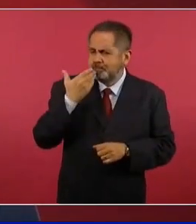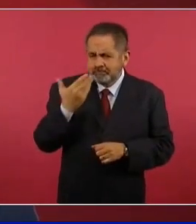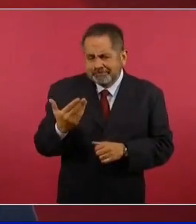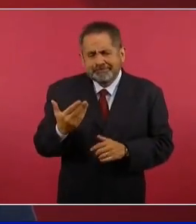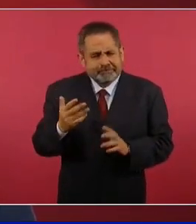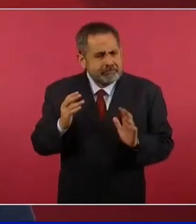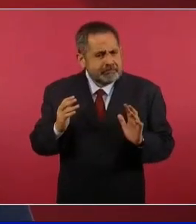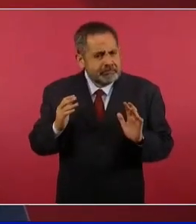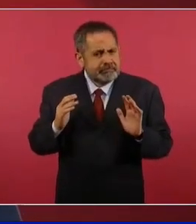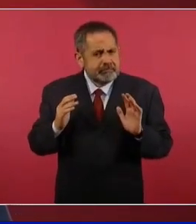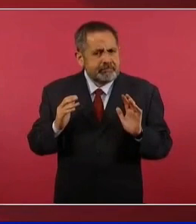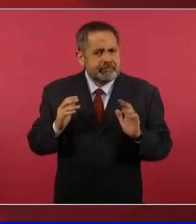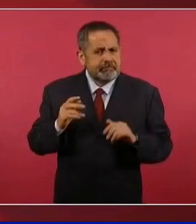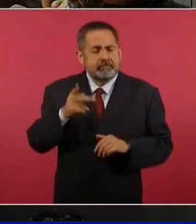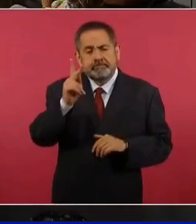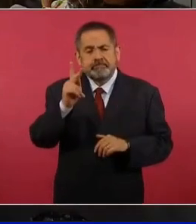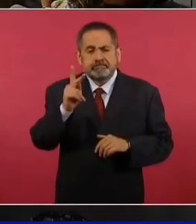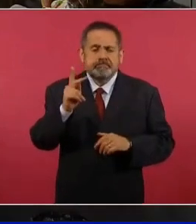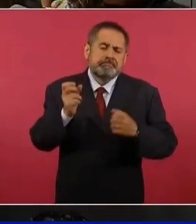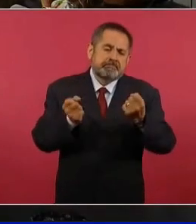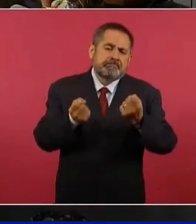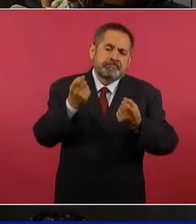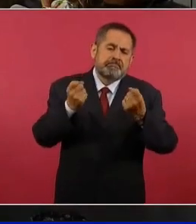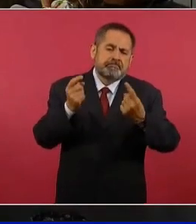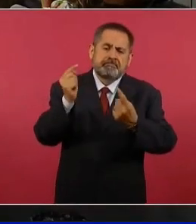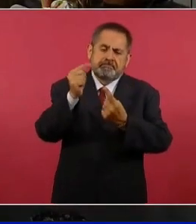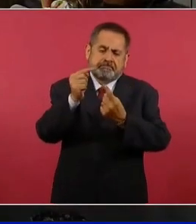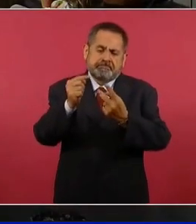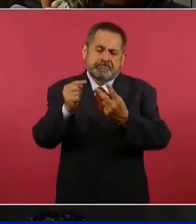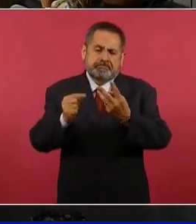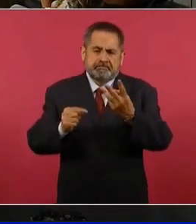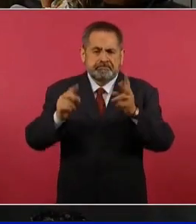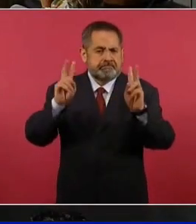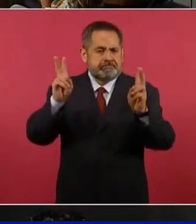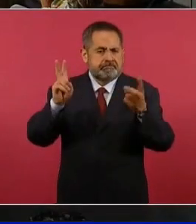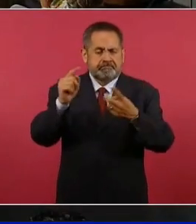con el gobierno de Estados Unidos, pero hay